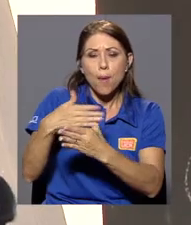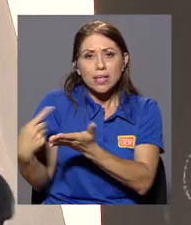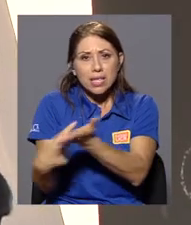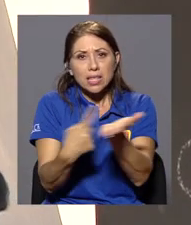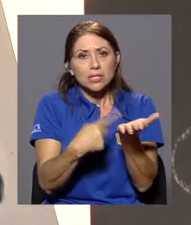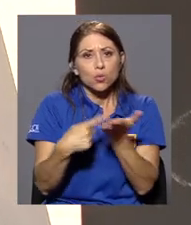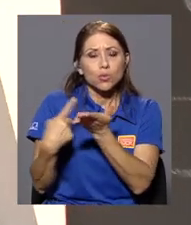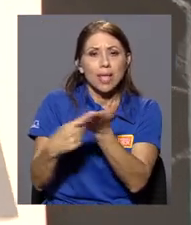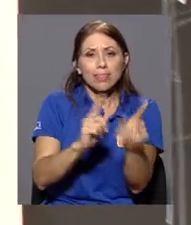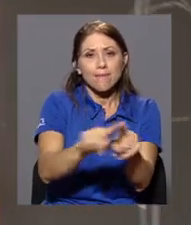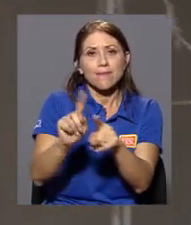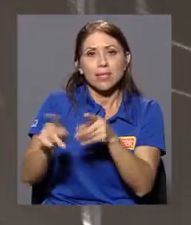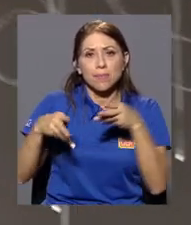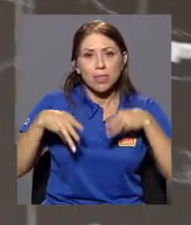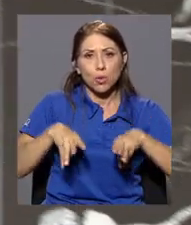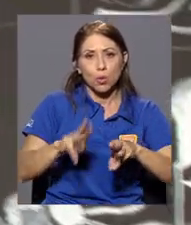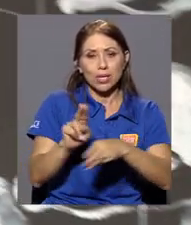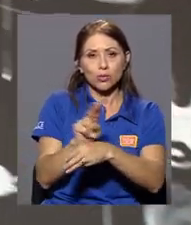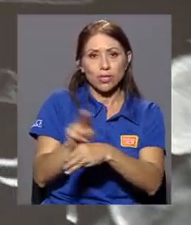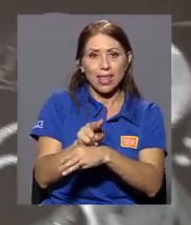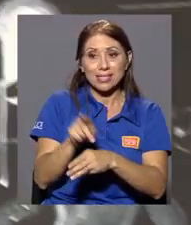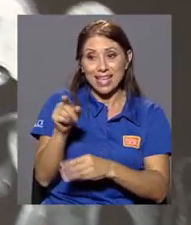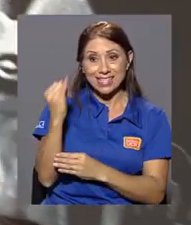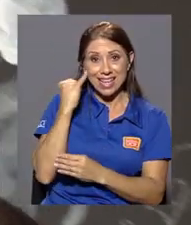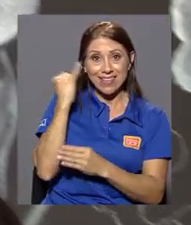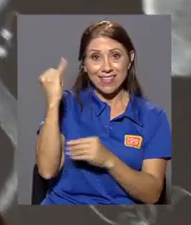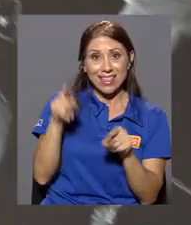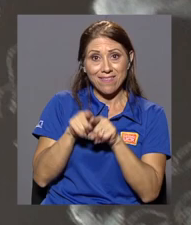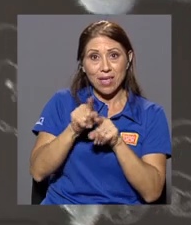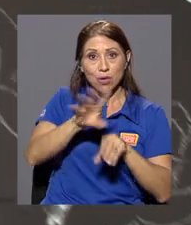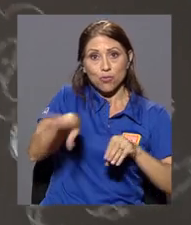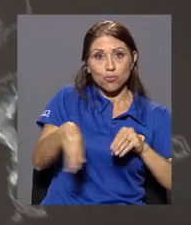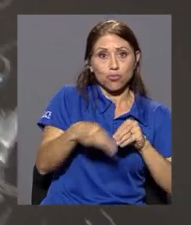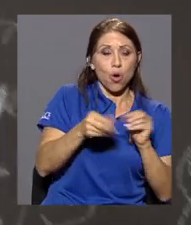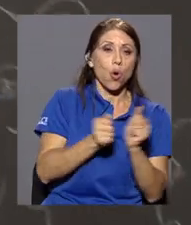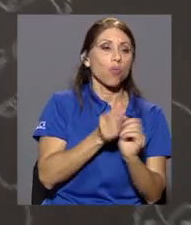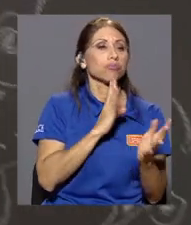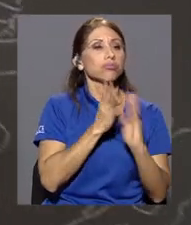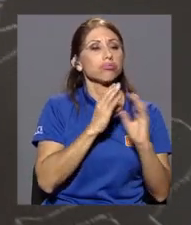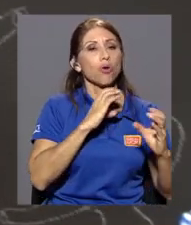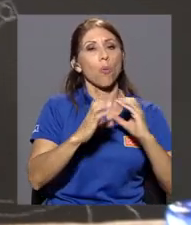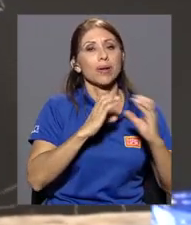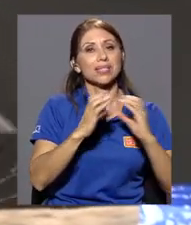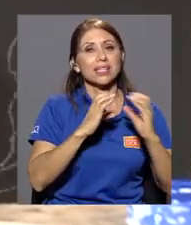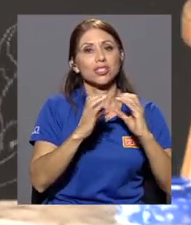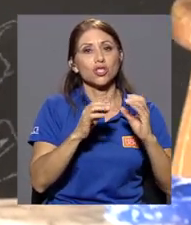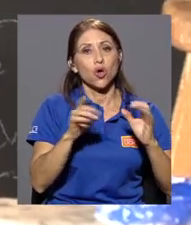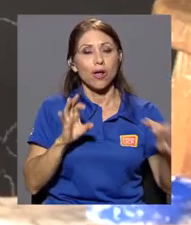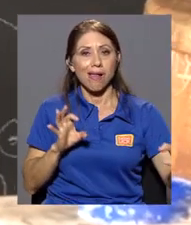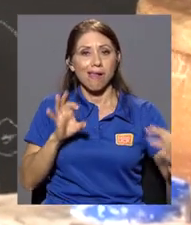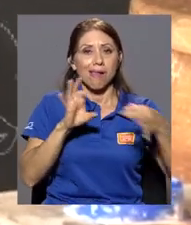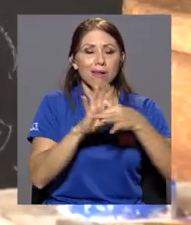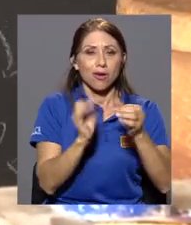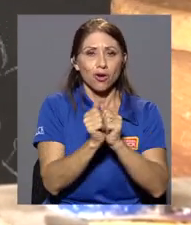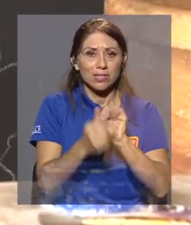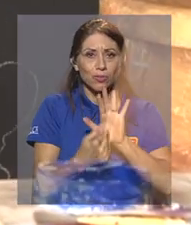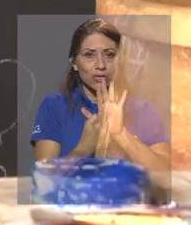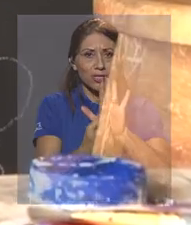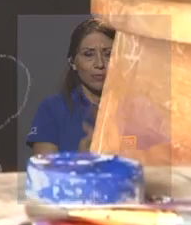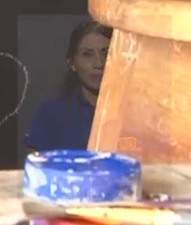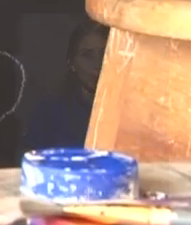usadas esta iniciativa se complementa también con conversatorios que se realizan en el marco de la exposición